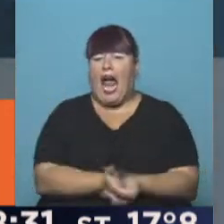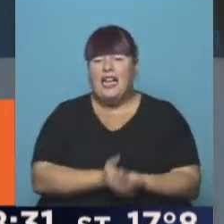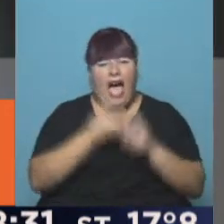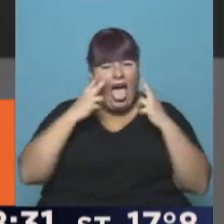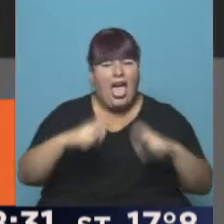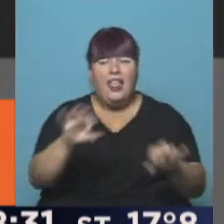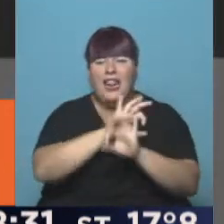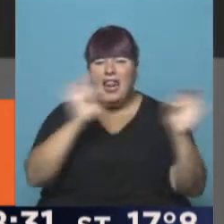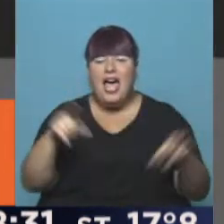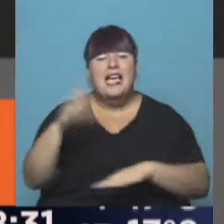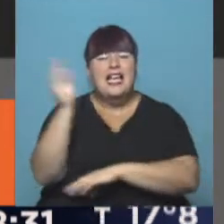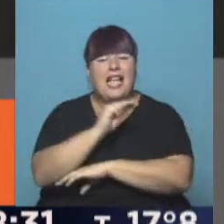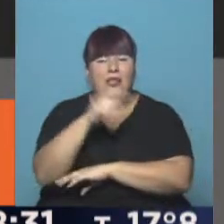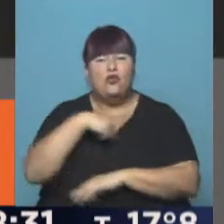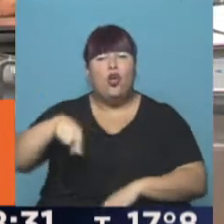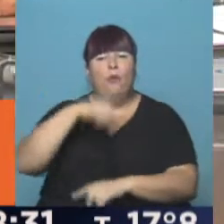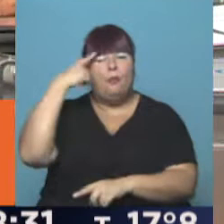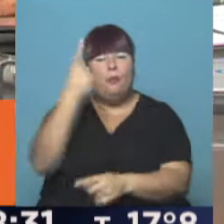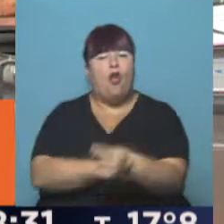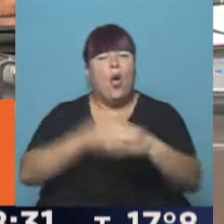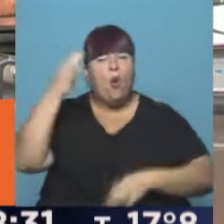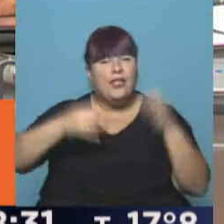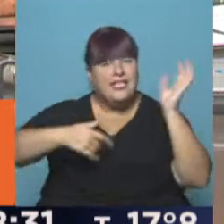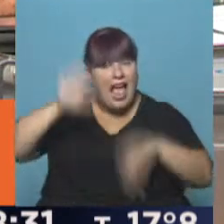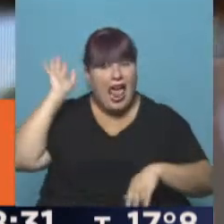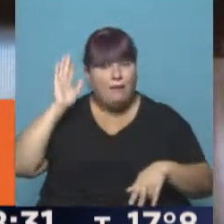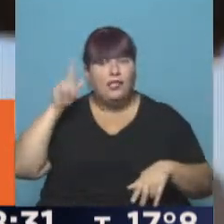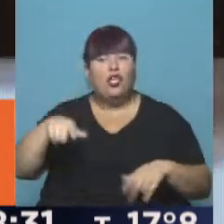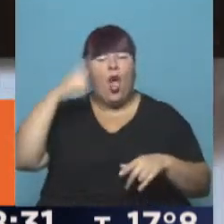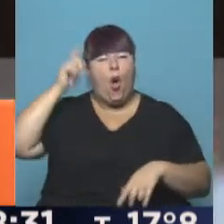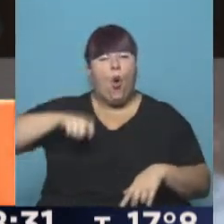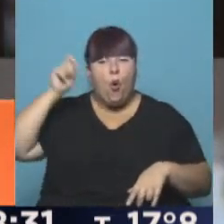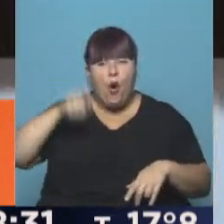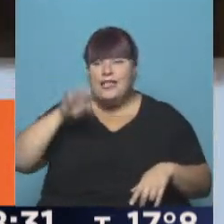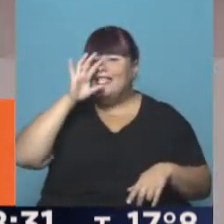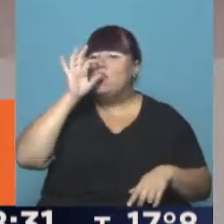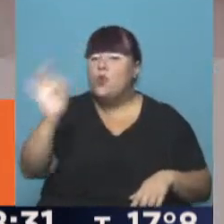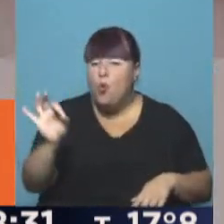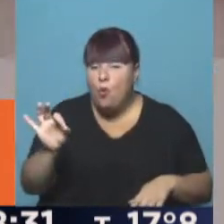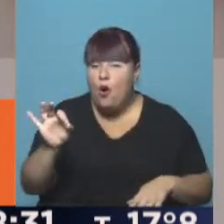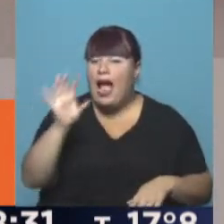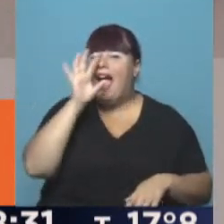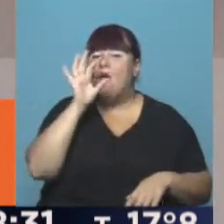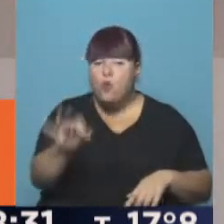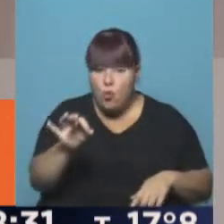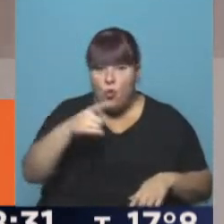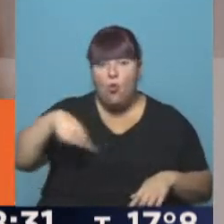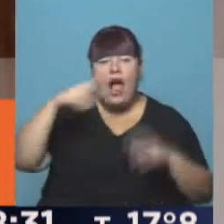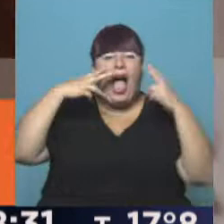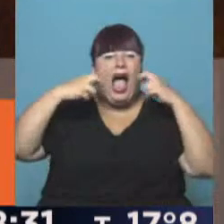investigaban las provincias tanto cónsul tenemos un poder judicial su mayoría constituido por jueces que nunca que nunca